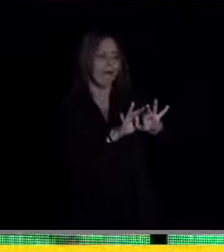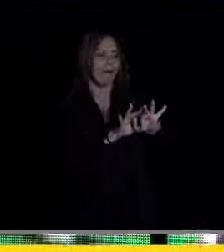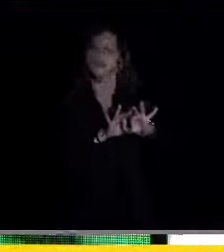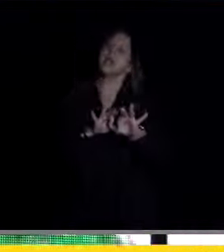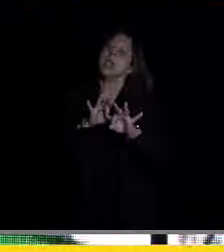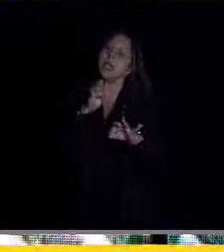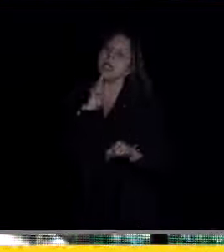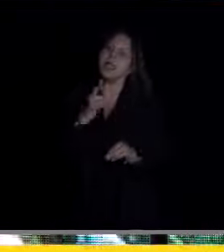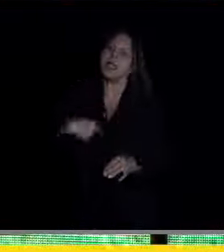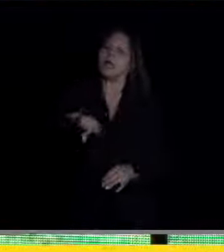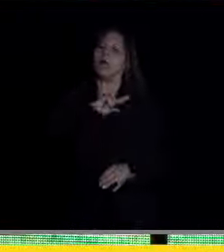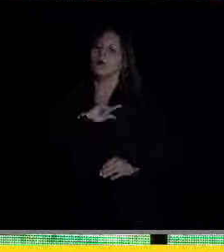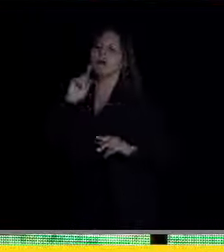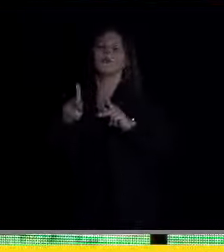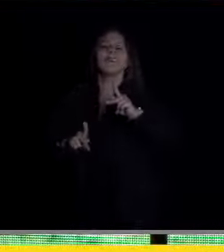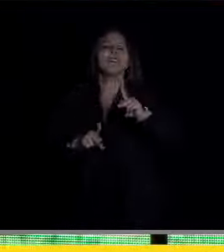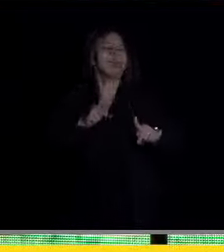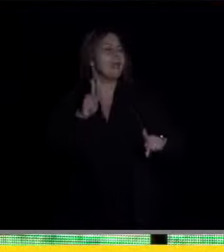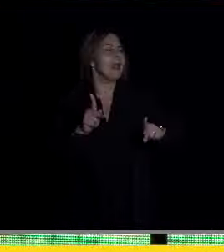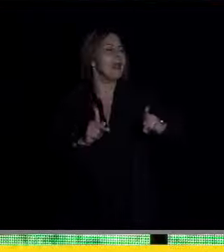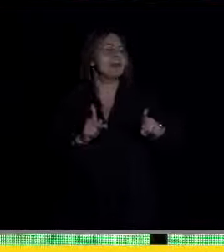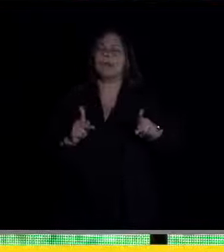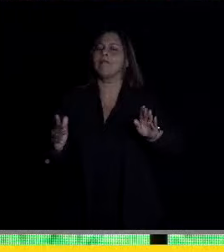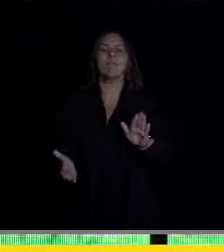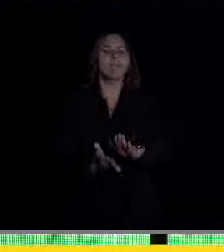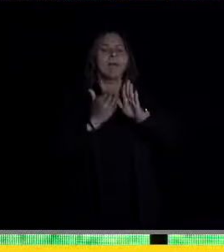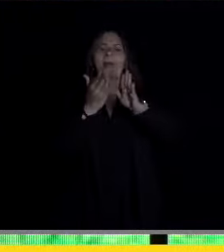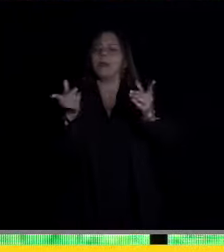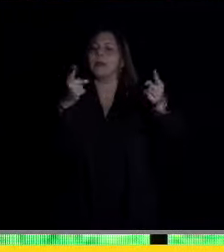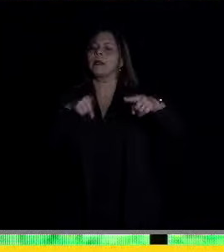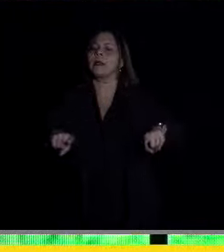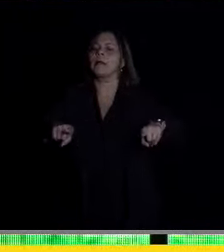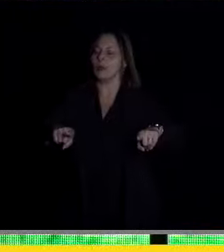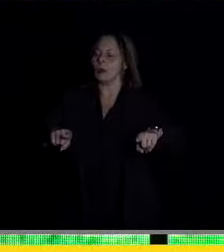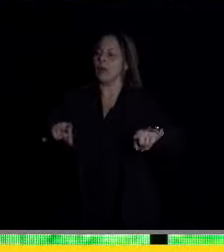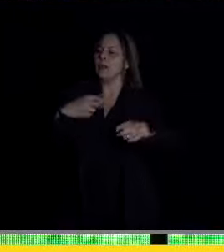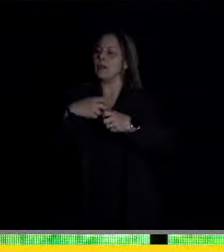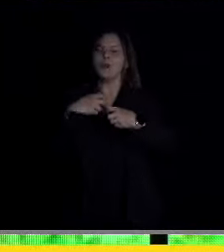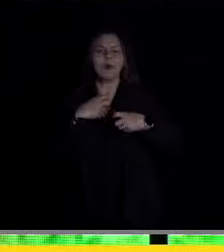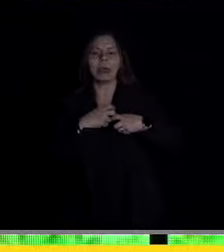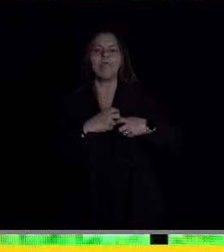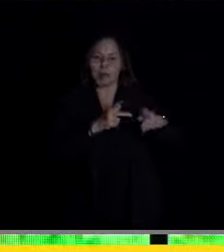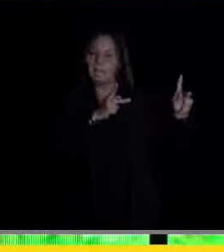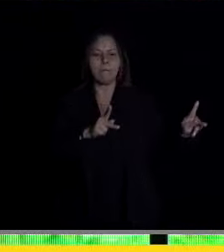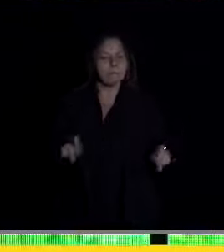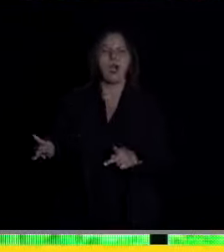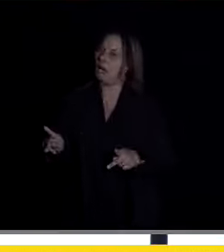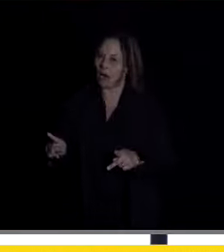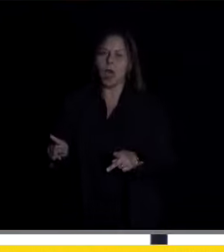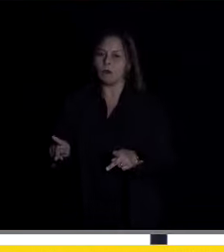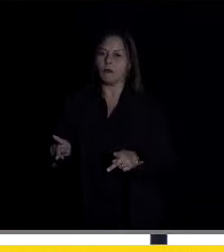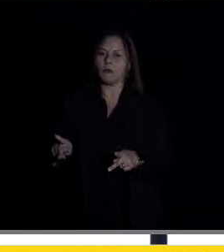es que nuestra gente, ante cualquier amenaza, están preparados y